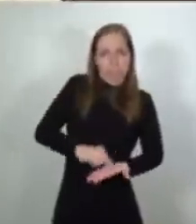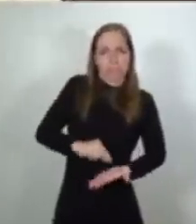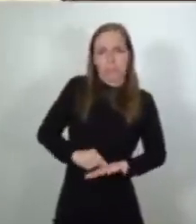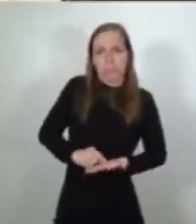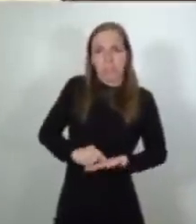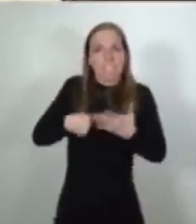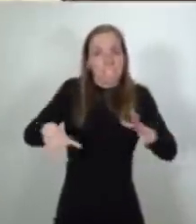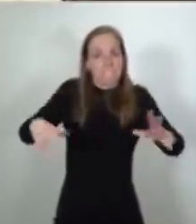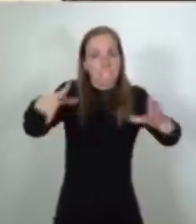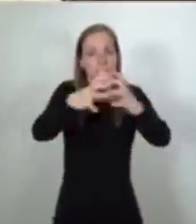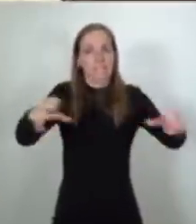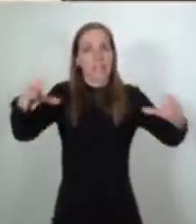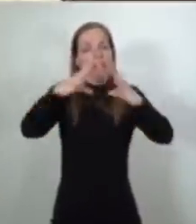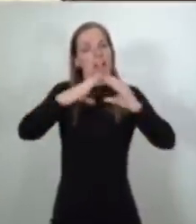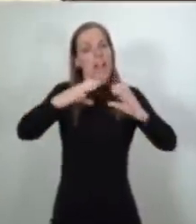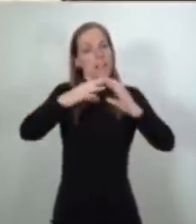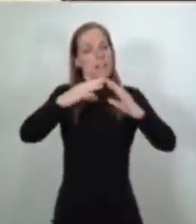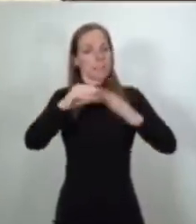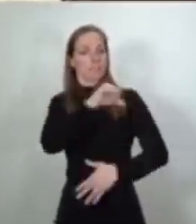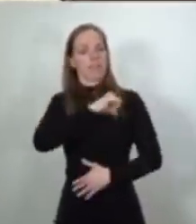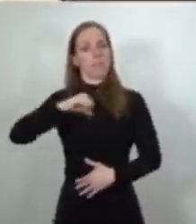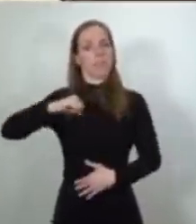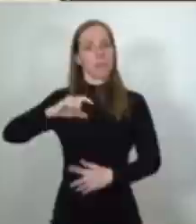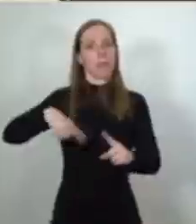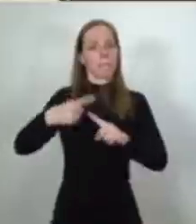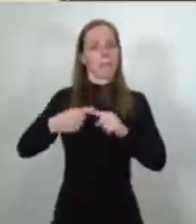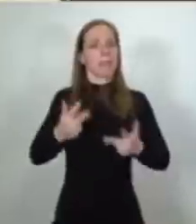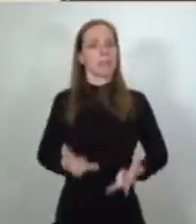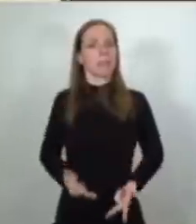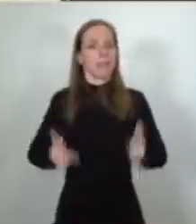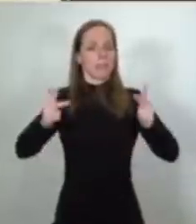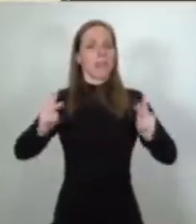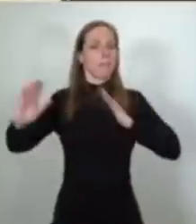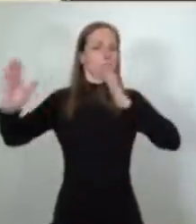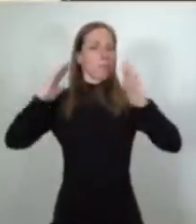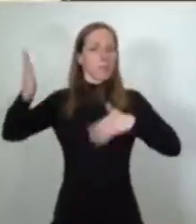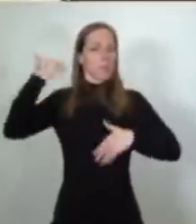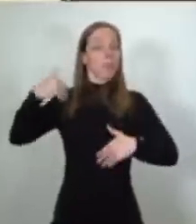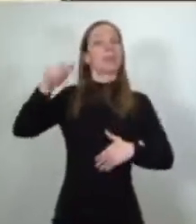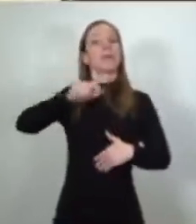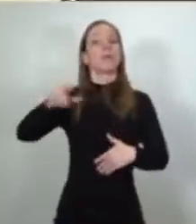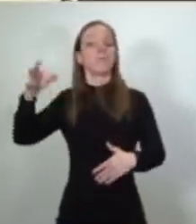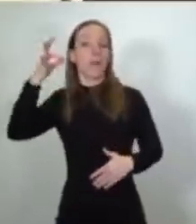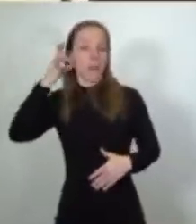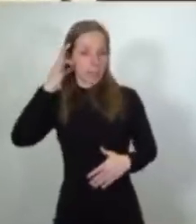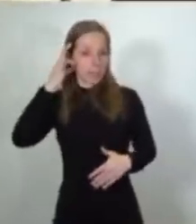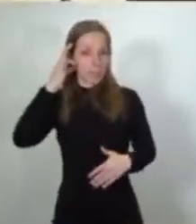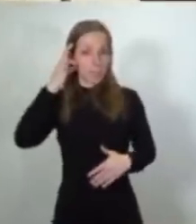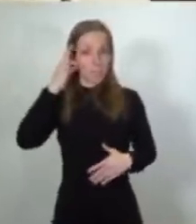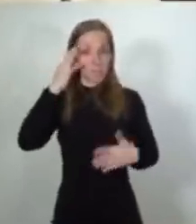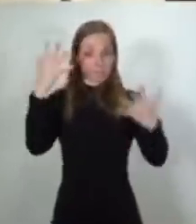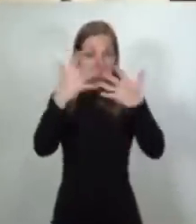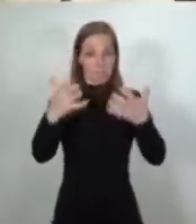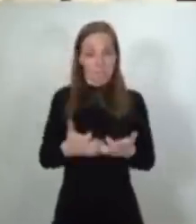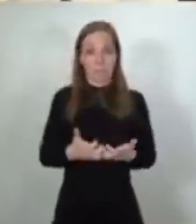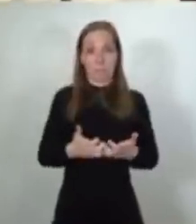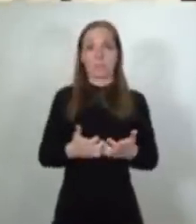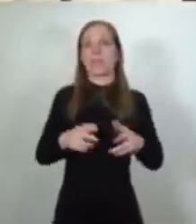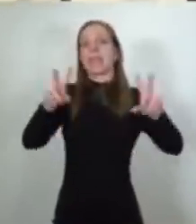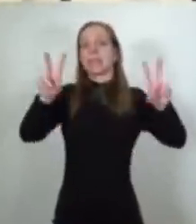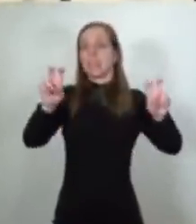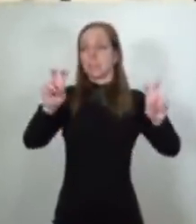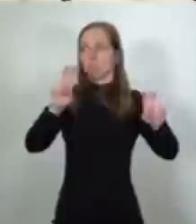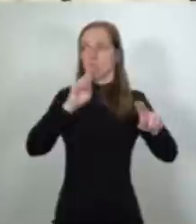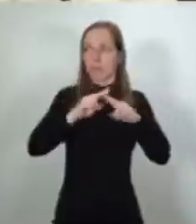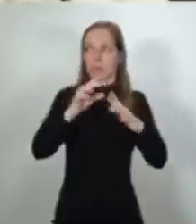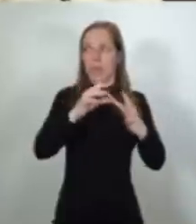de emancipación y de libertad de las mujeres de aquella hora. El manifiesto, titulado Lieders, fue